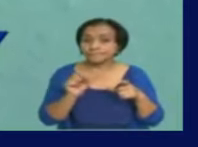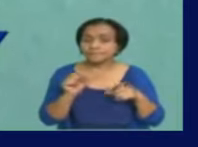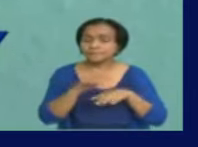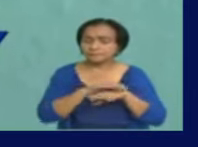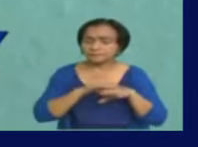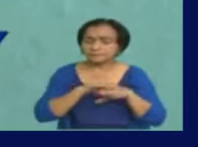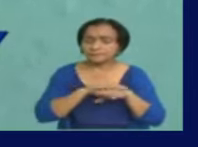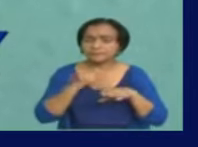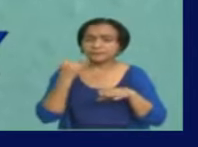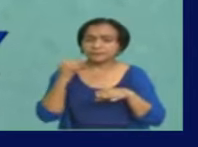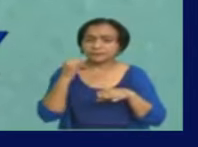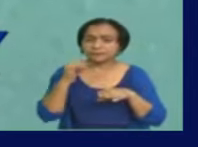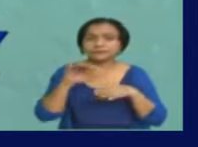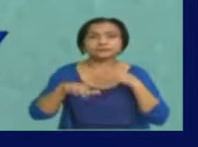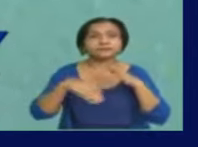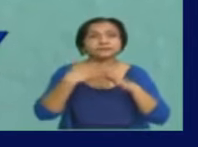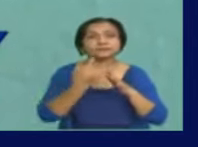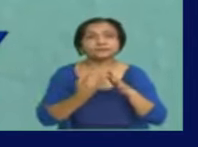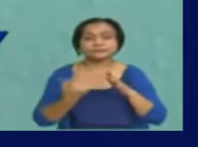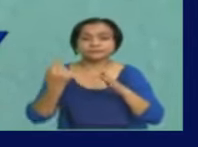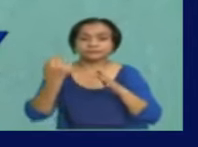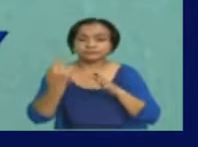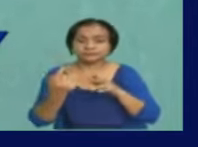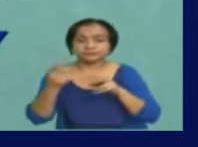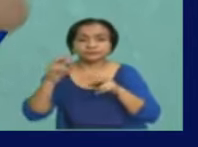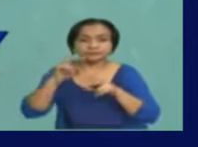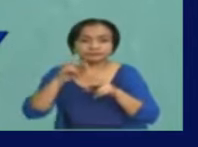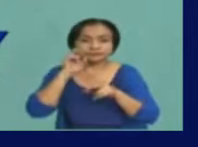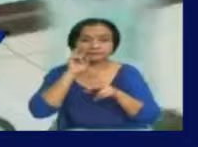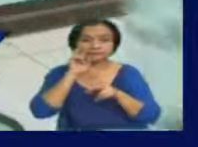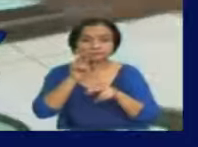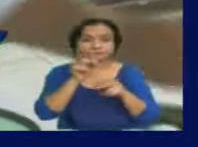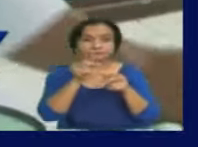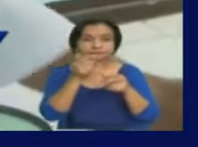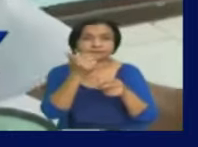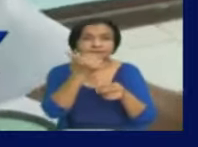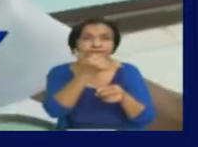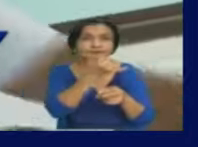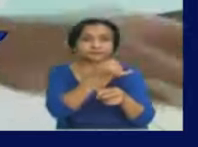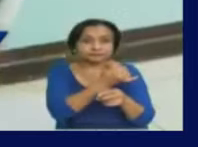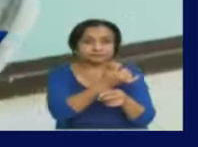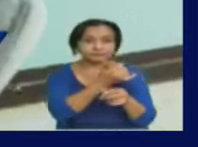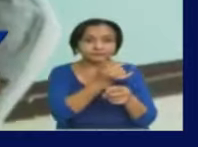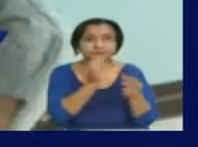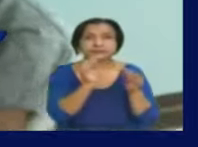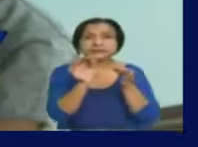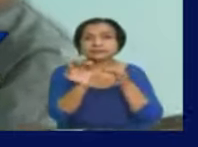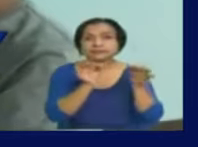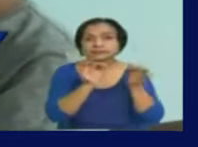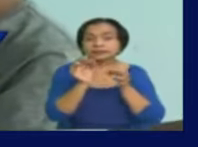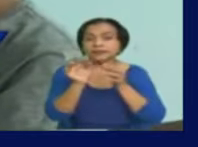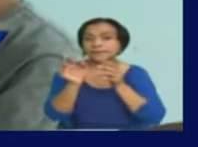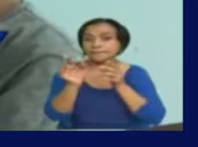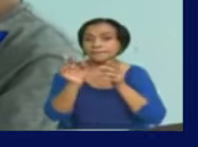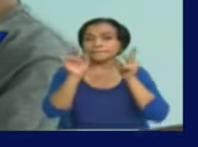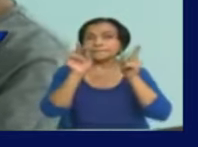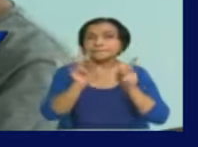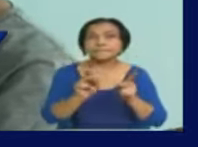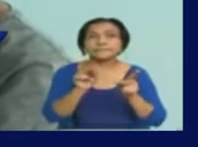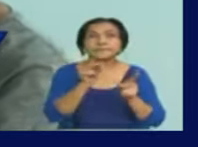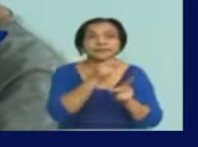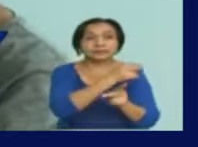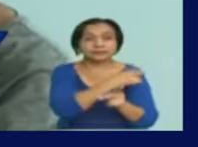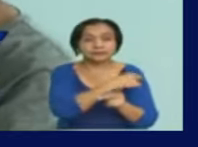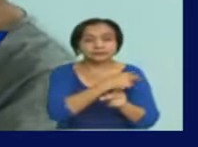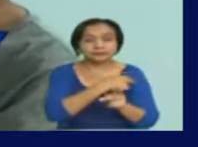a la población mayor de 54 años con uno o más padecimientos crónicos y al personal de primera línea de los